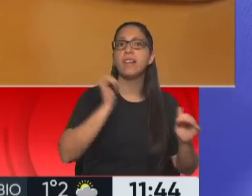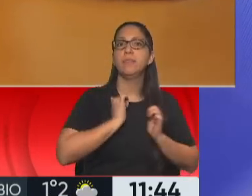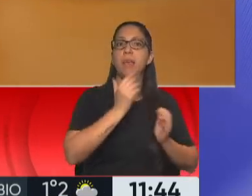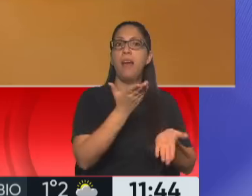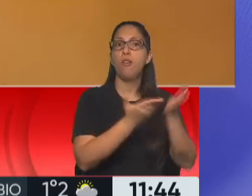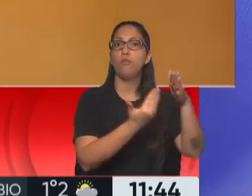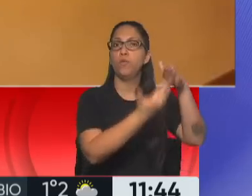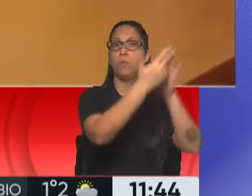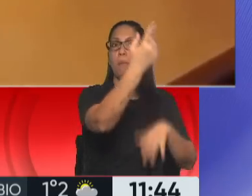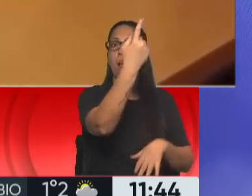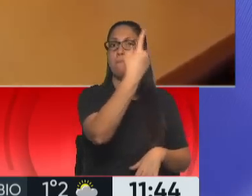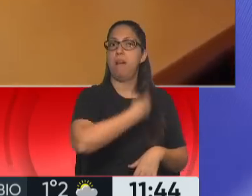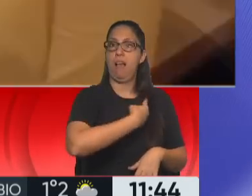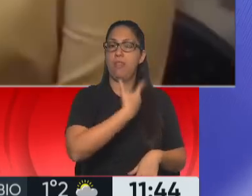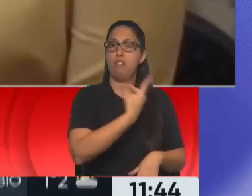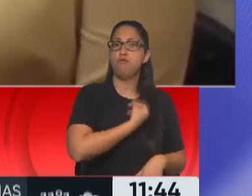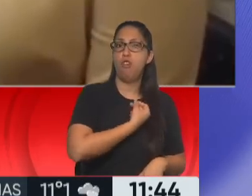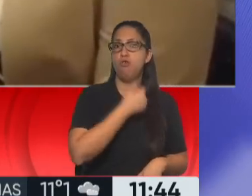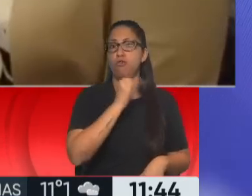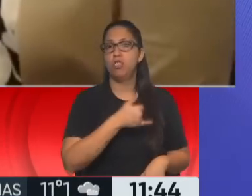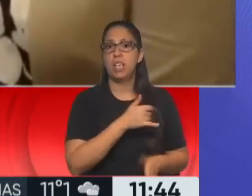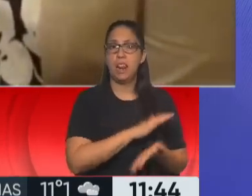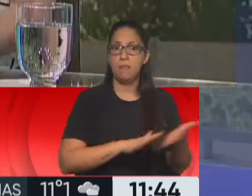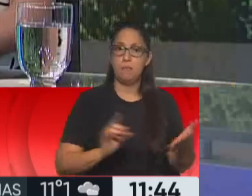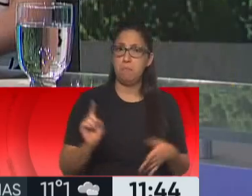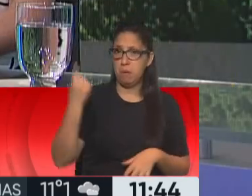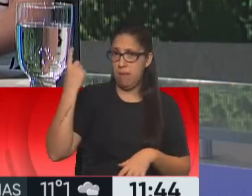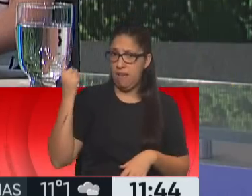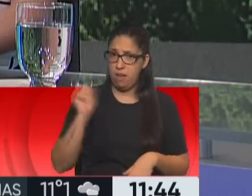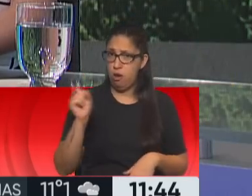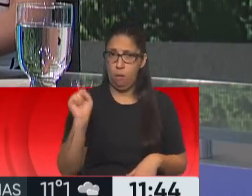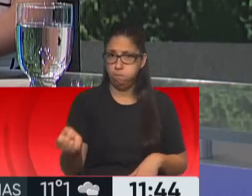hay una decisión judicial en su contra o no. No sería la primera dirigente política. Hay